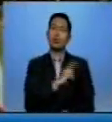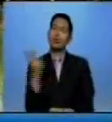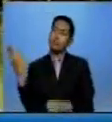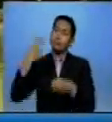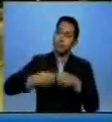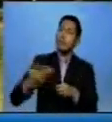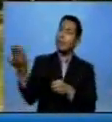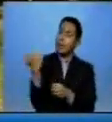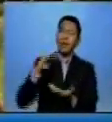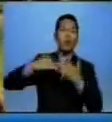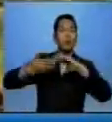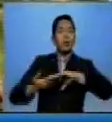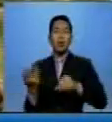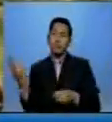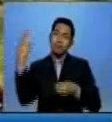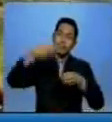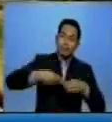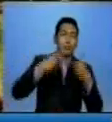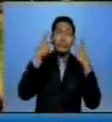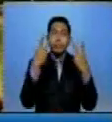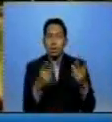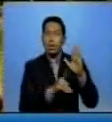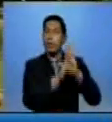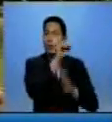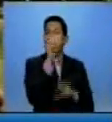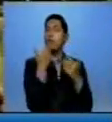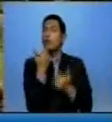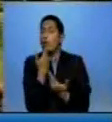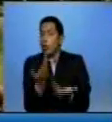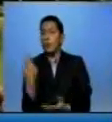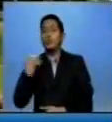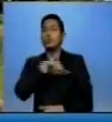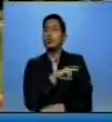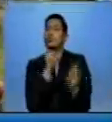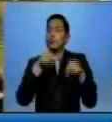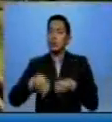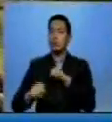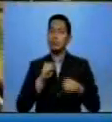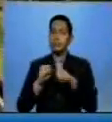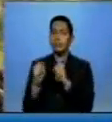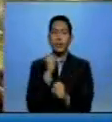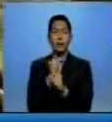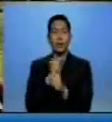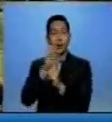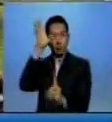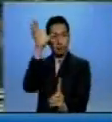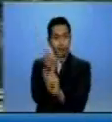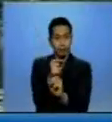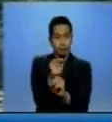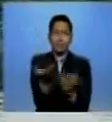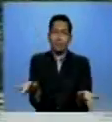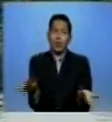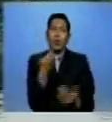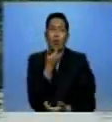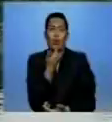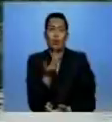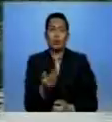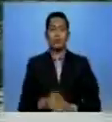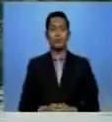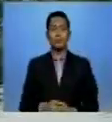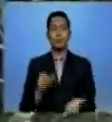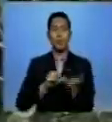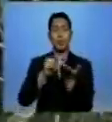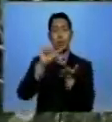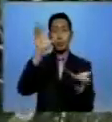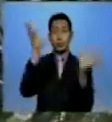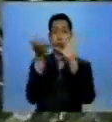cómo la comunidad se ve en un modelo de desarrollo sostenible, no tenemos un modelo de ciudad, no es un modelo exitoso y no lo podemos denominar así. La meta del ministerio continúa